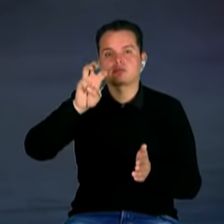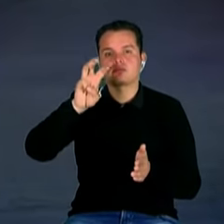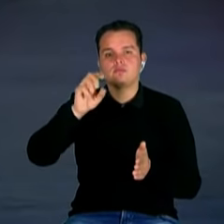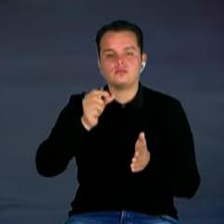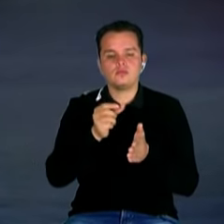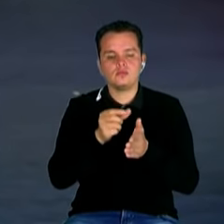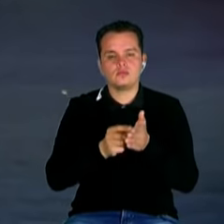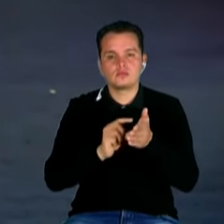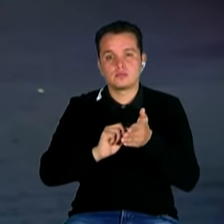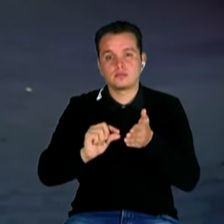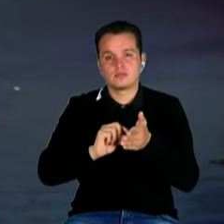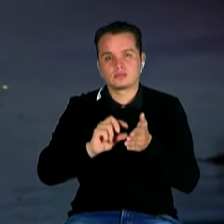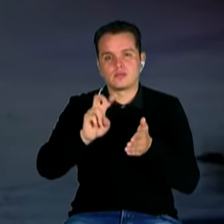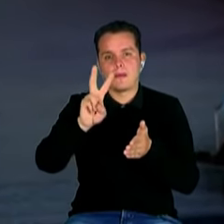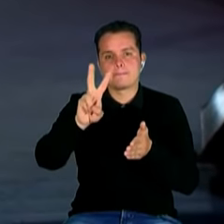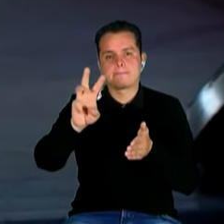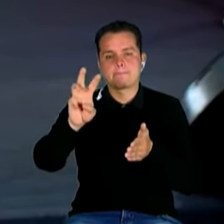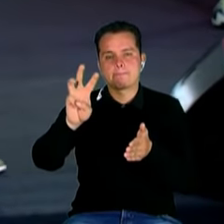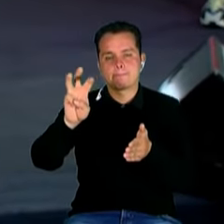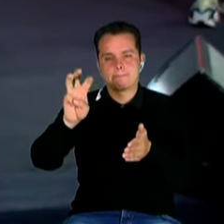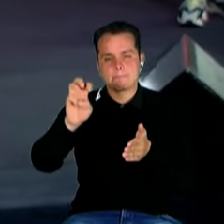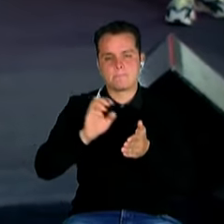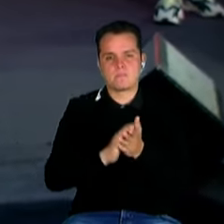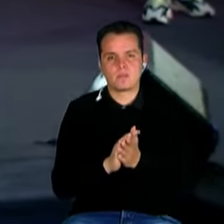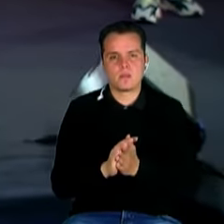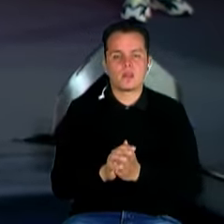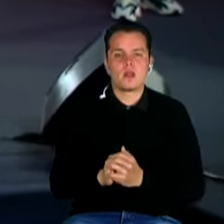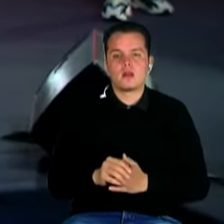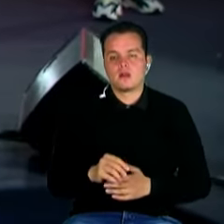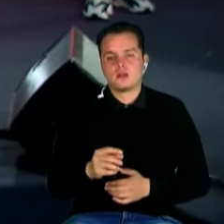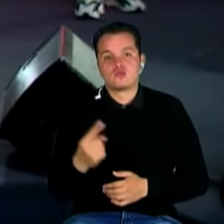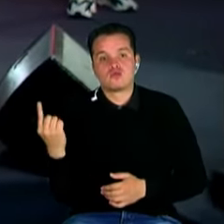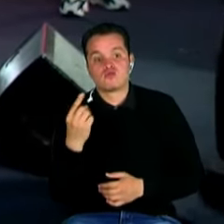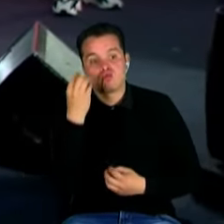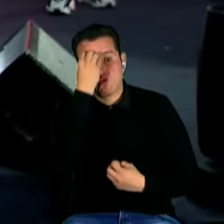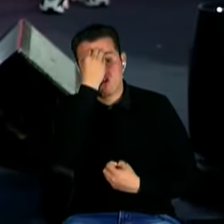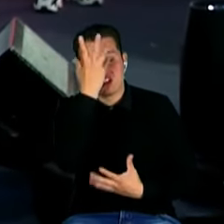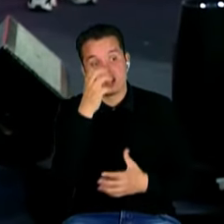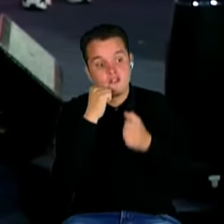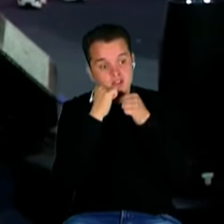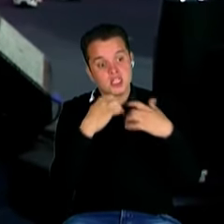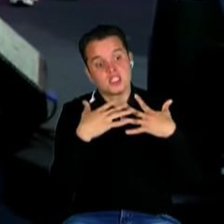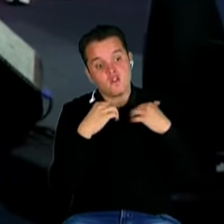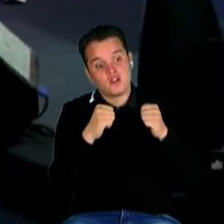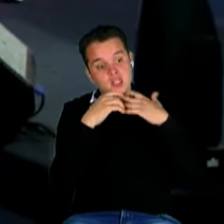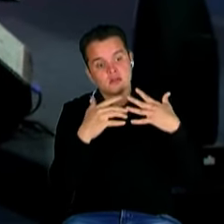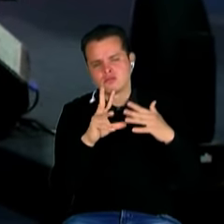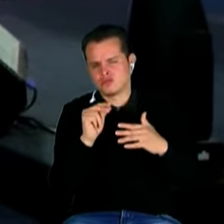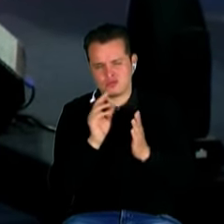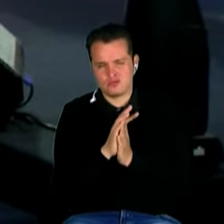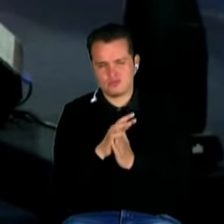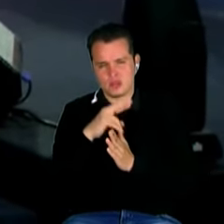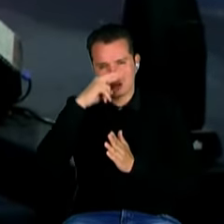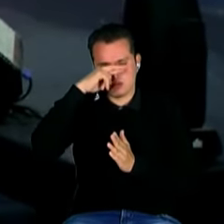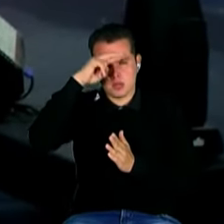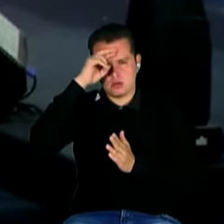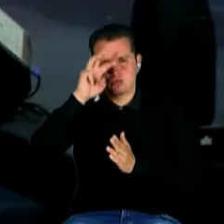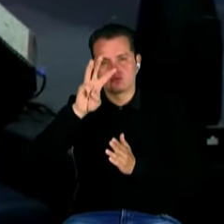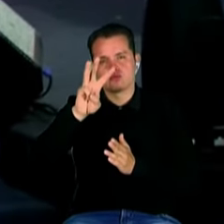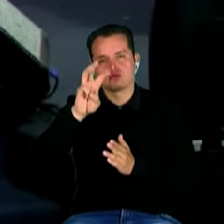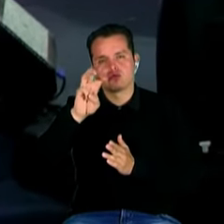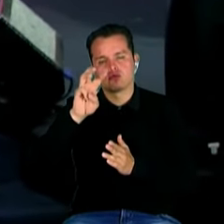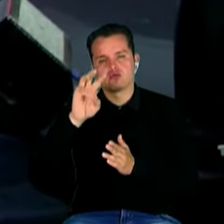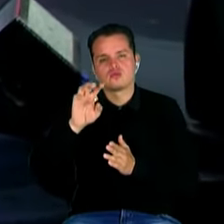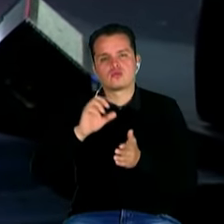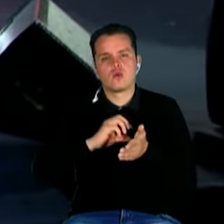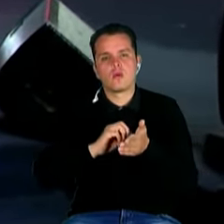Y por eso te digo, no obedezcas para que seas bendecido simplemente. Romanos 8:28 dice: y